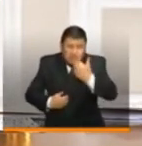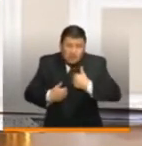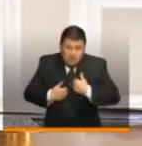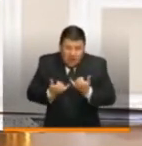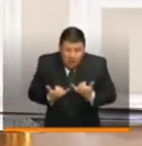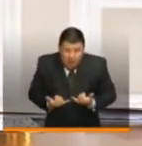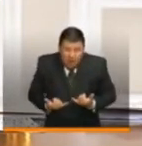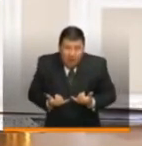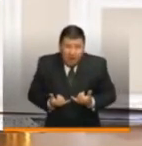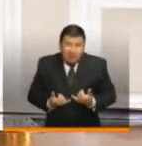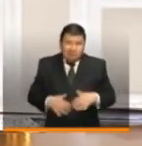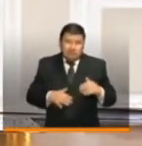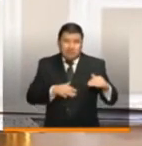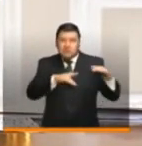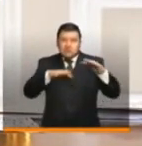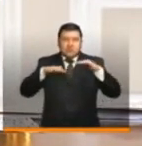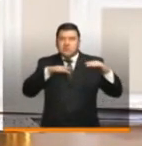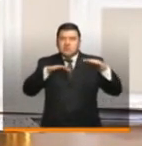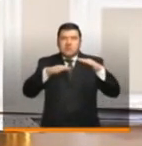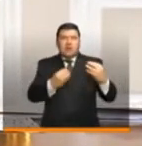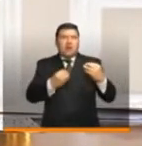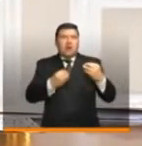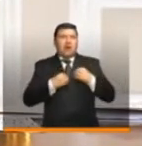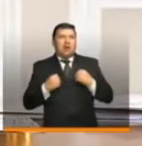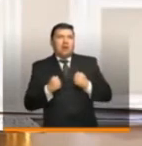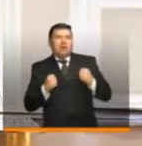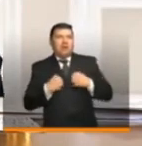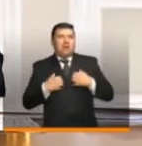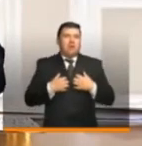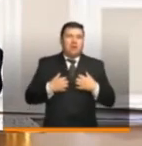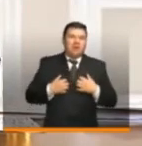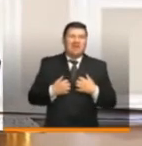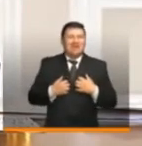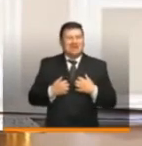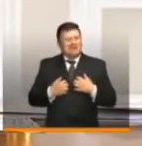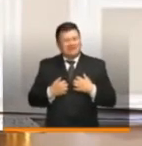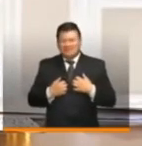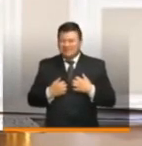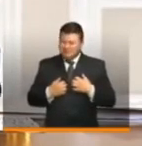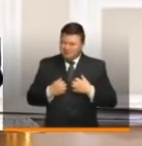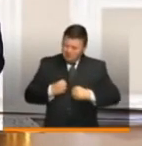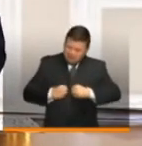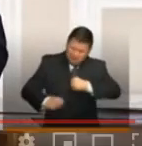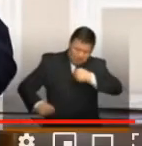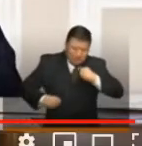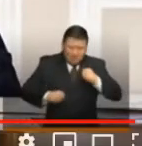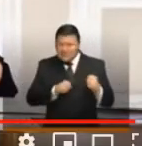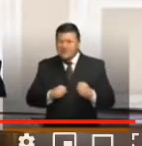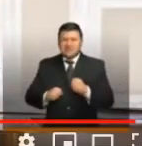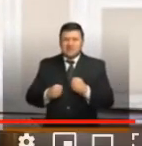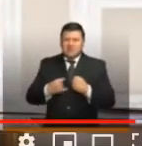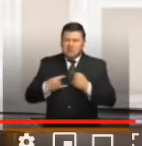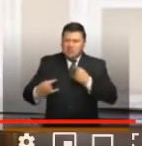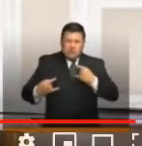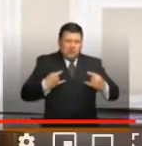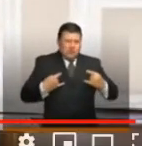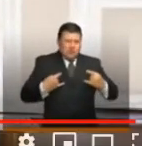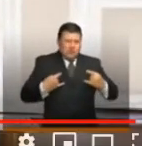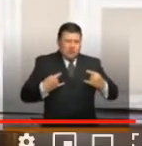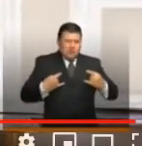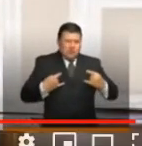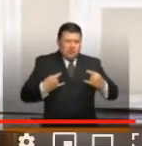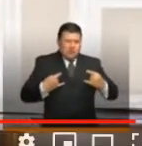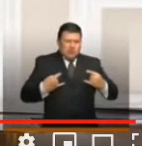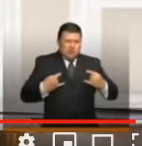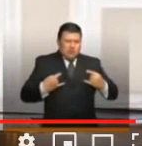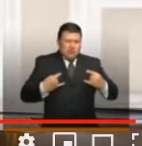momentos donde la pandemia quiere sembrarnos el miedo, tenemos que salir adelante contagiando de esperanza a todos los